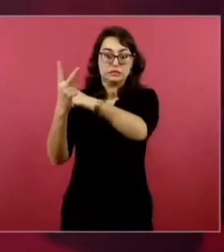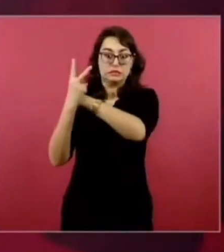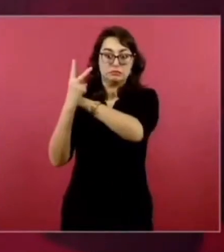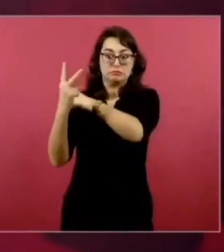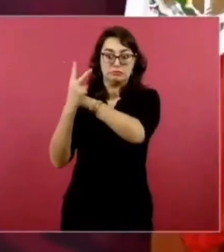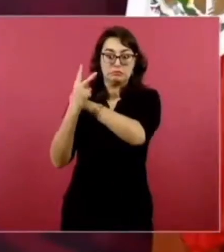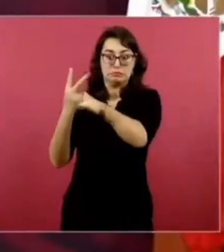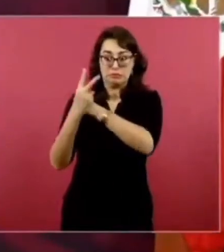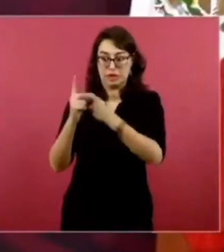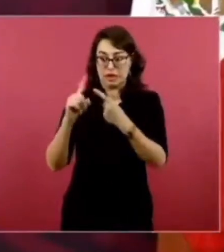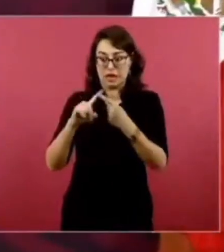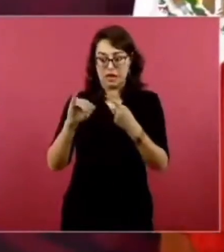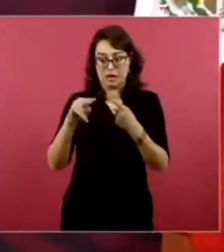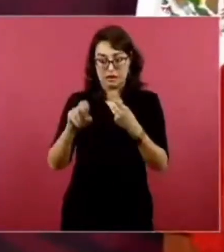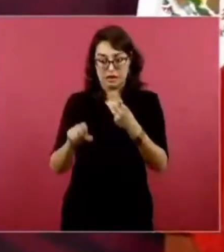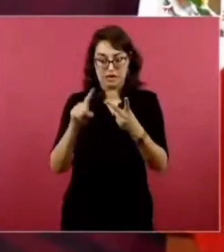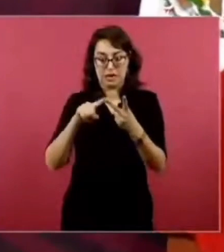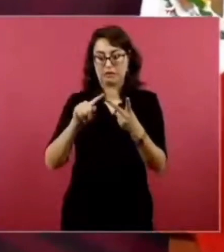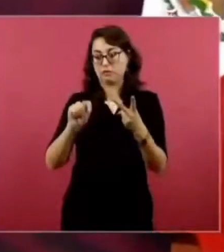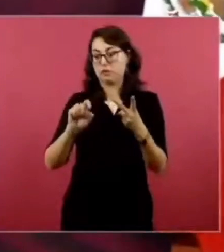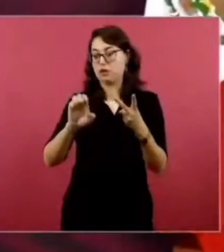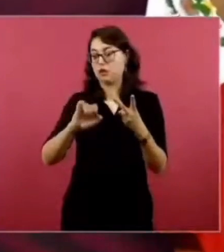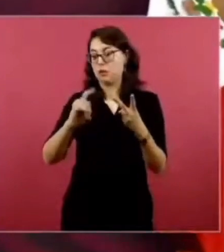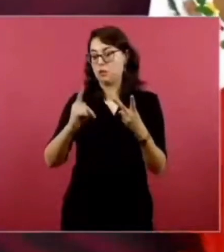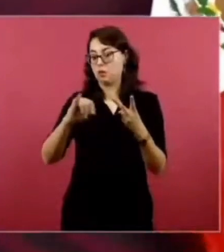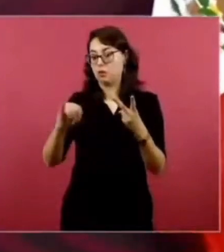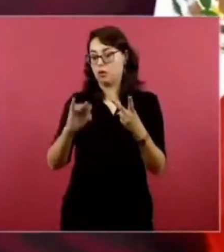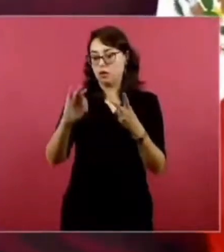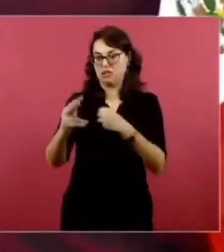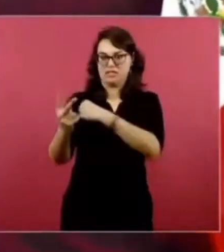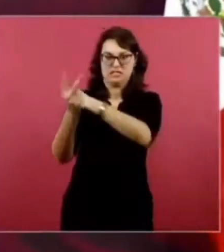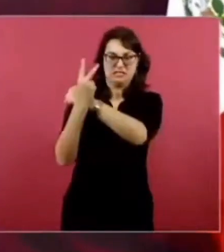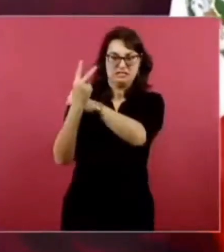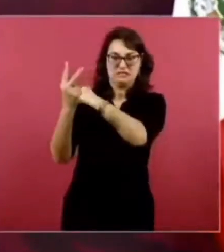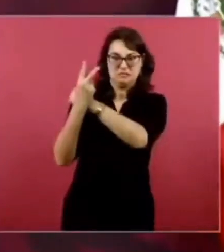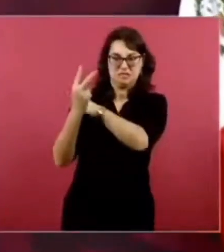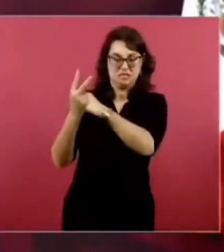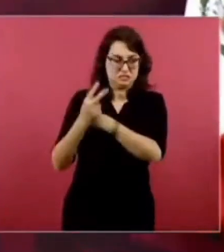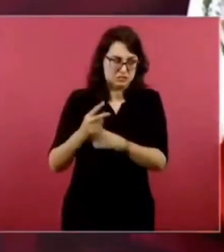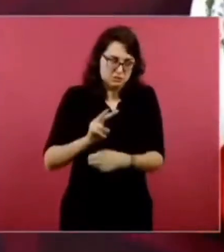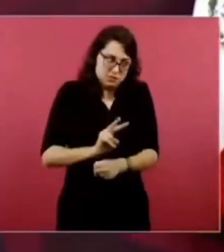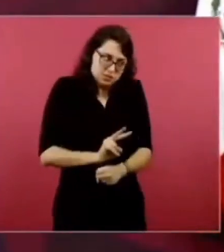INE, Tribunal Electoral, ¿no? Ya quisieran